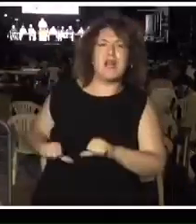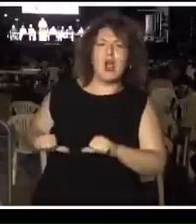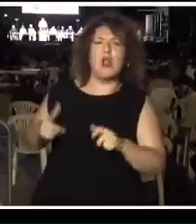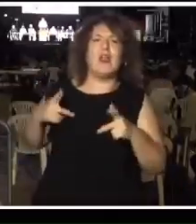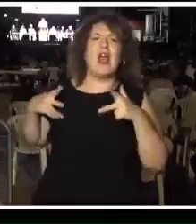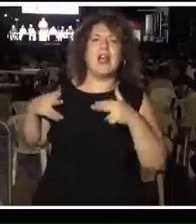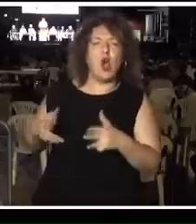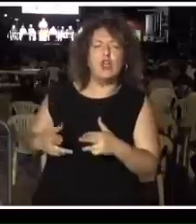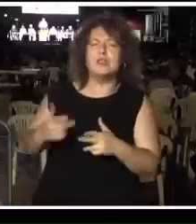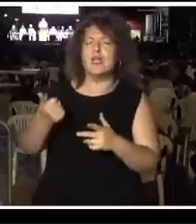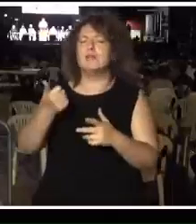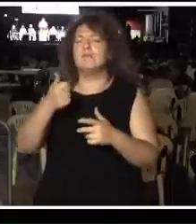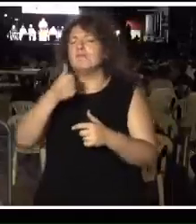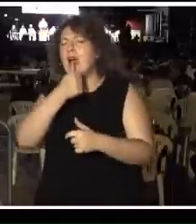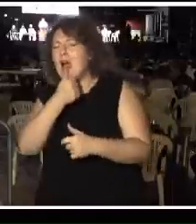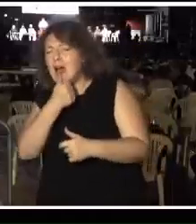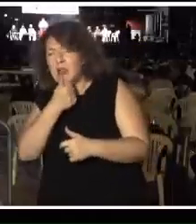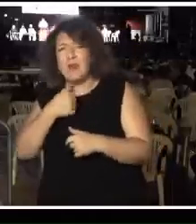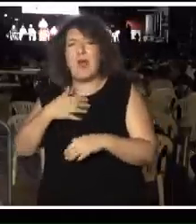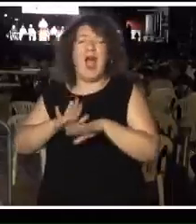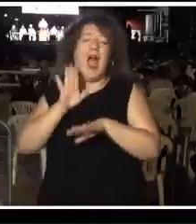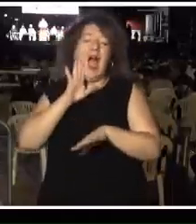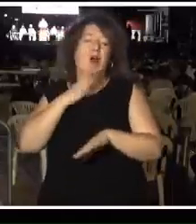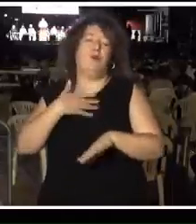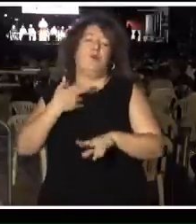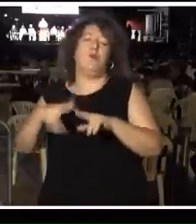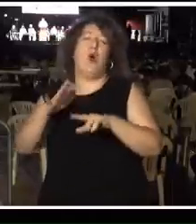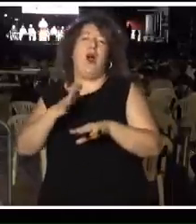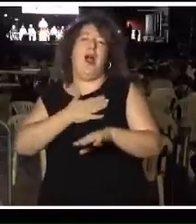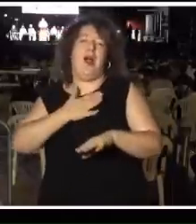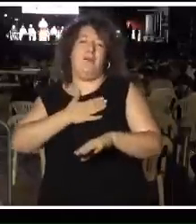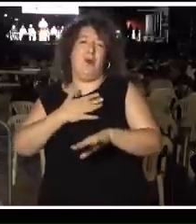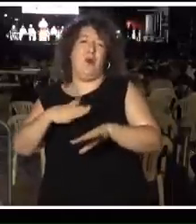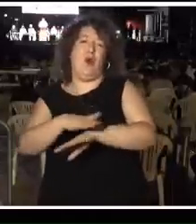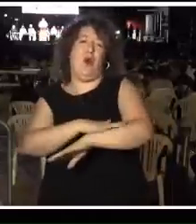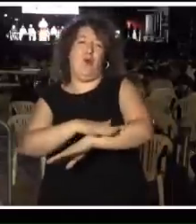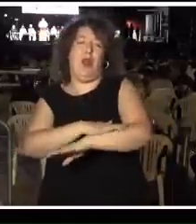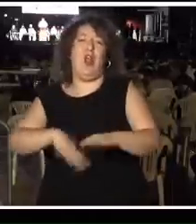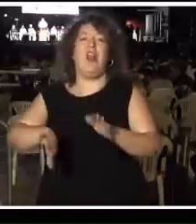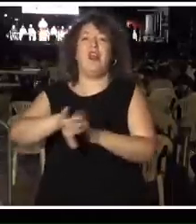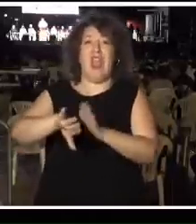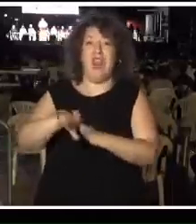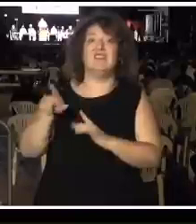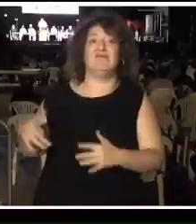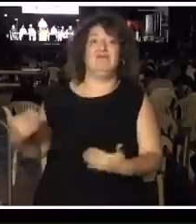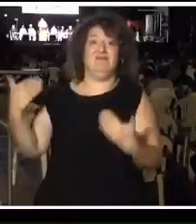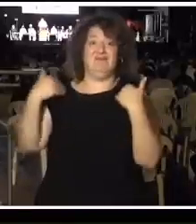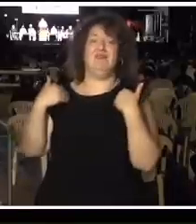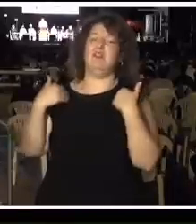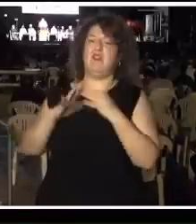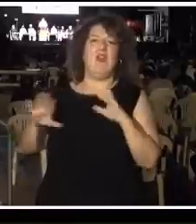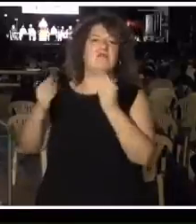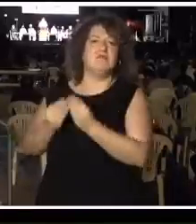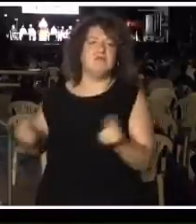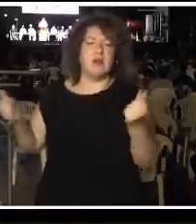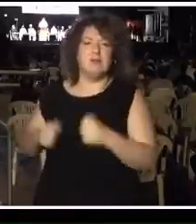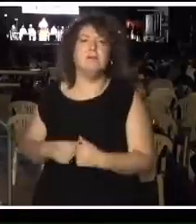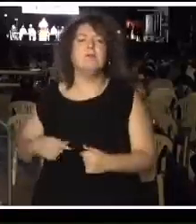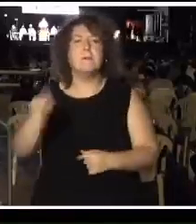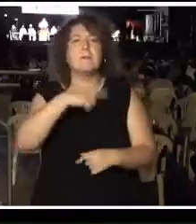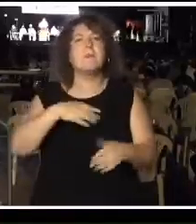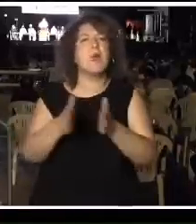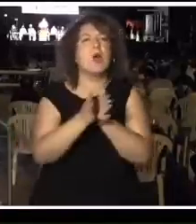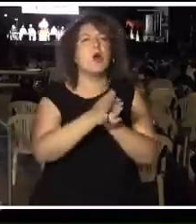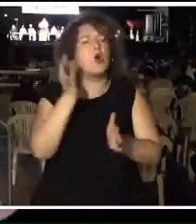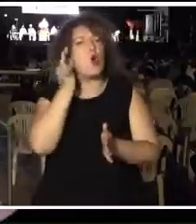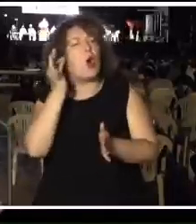los gobiernos y políticas de derechas. Hacemos una especial mención al inmenso trabajo realizado por nuestras